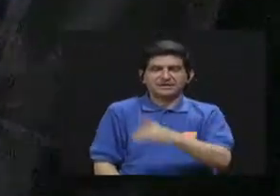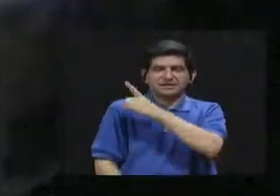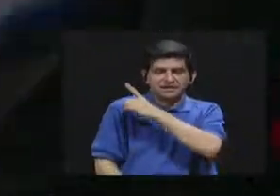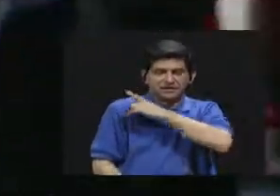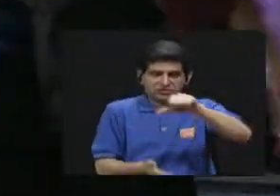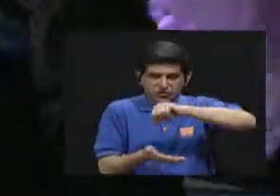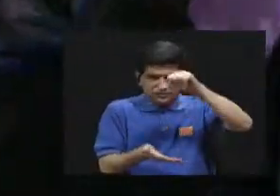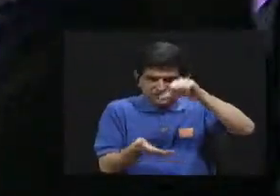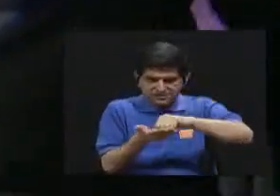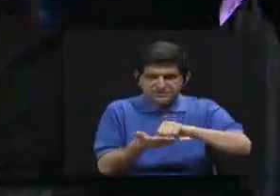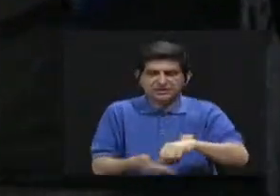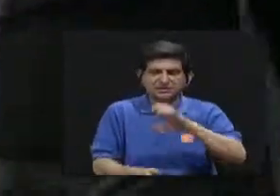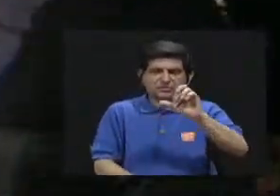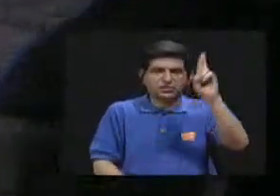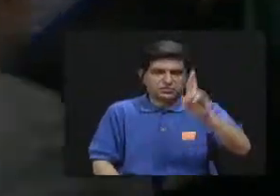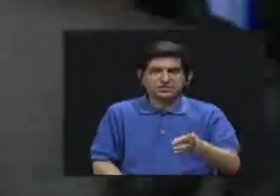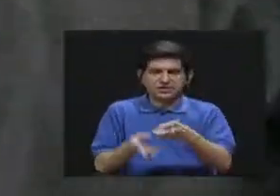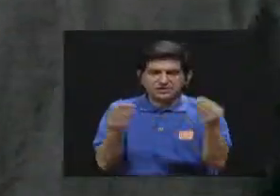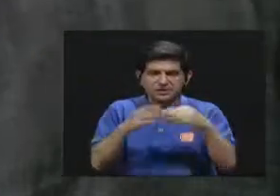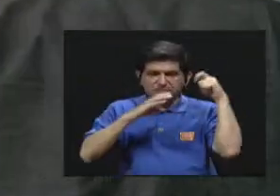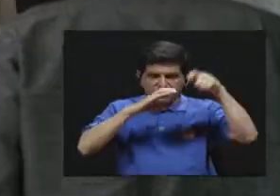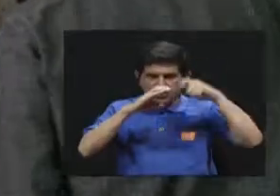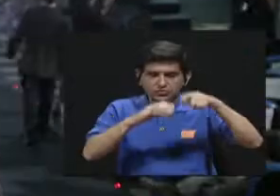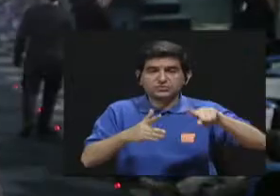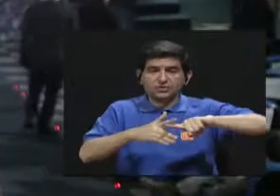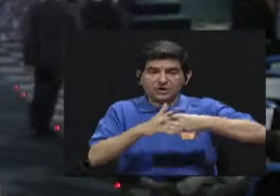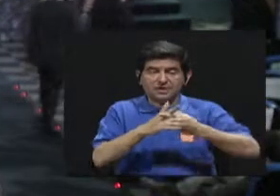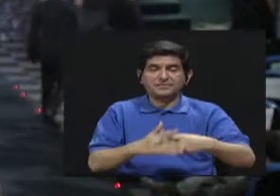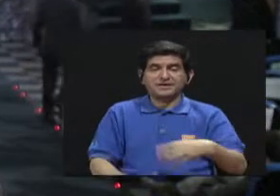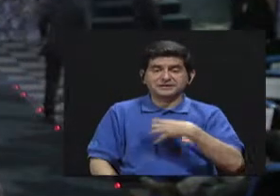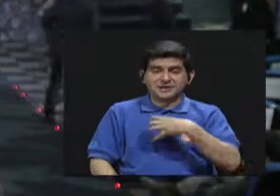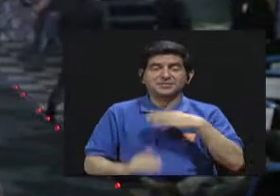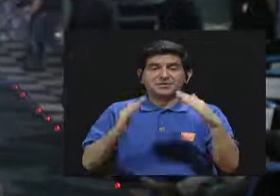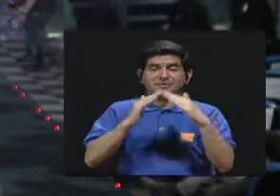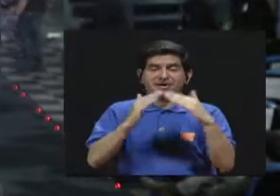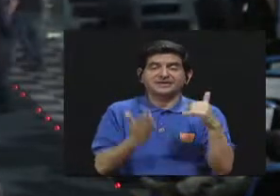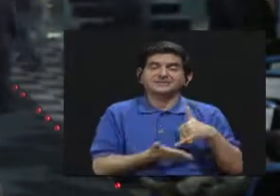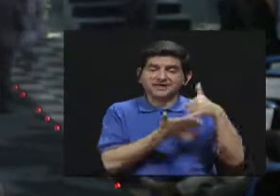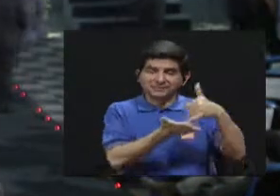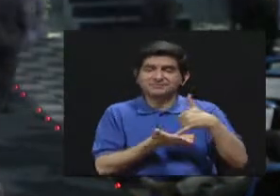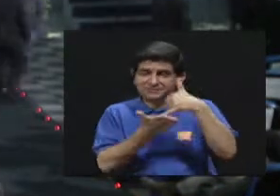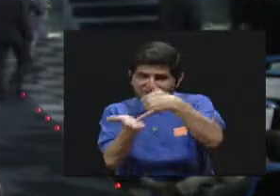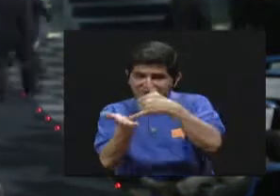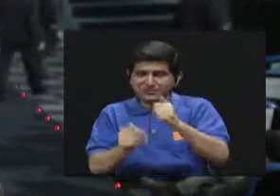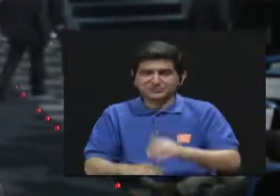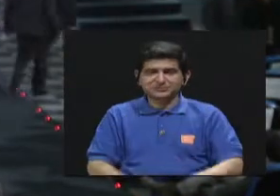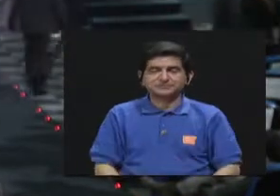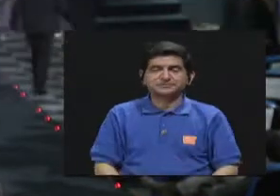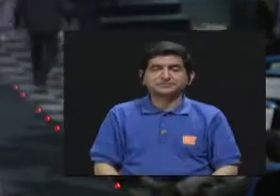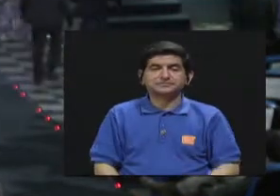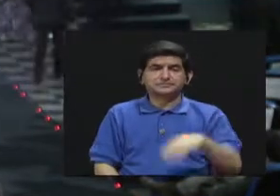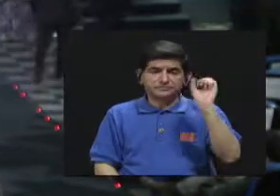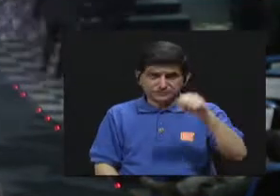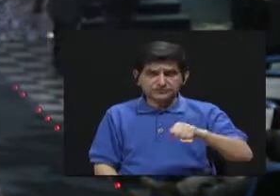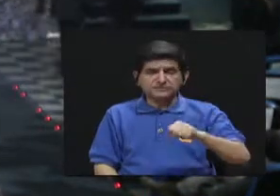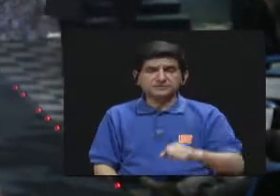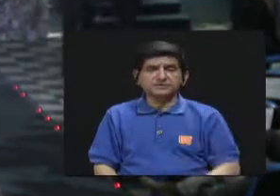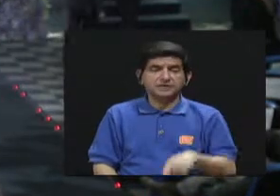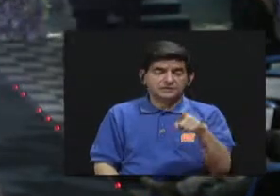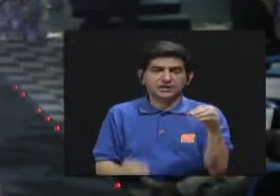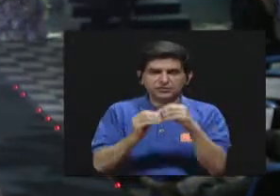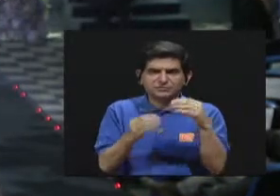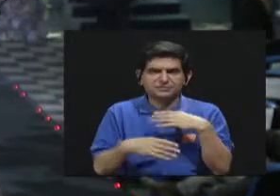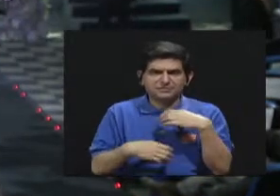Centro Costarricense de Producción Cinematográfica. Bueno, empieza lo de casa, ¿verdad? Los premios de casa. Ciertamente que provocan